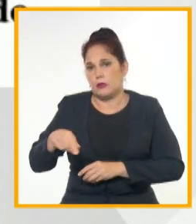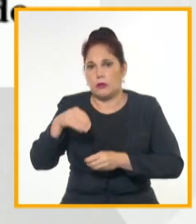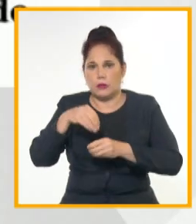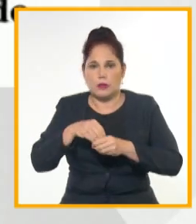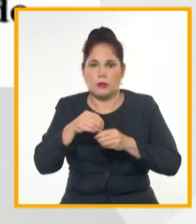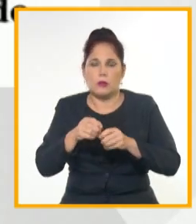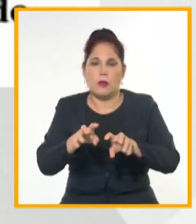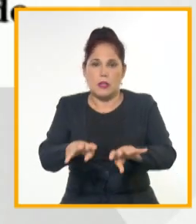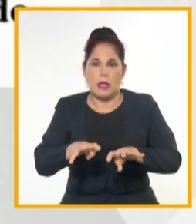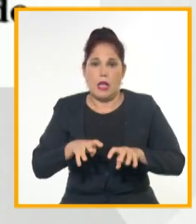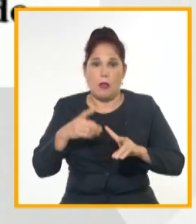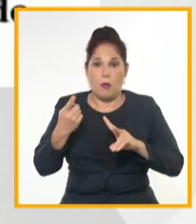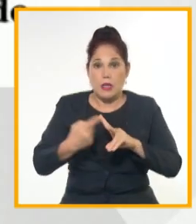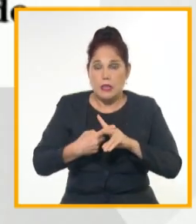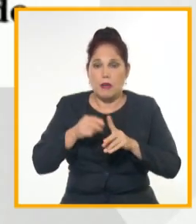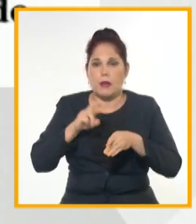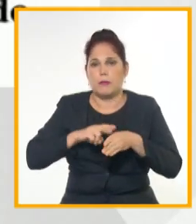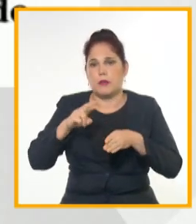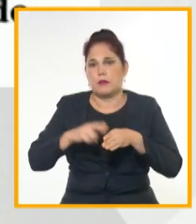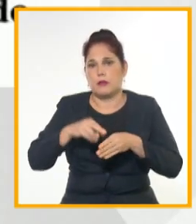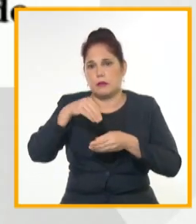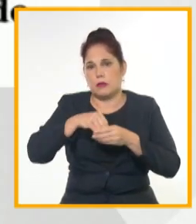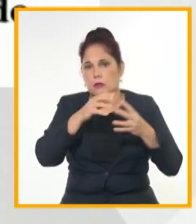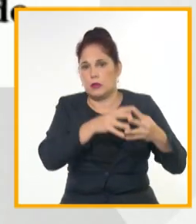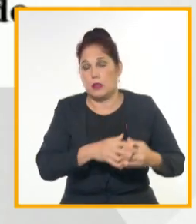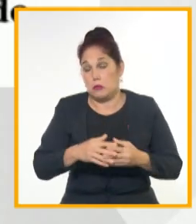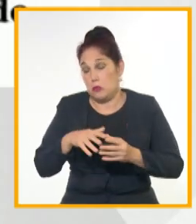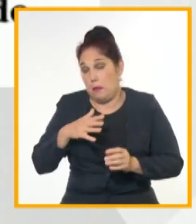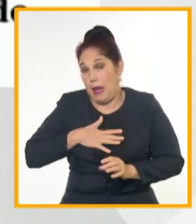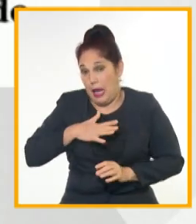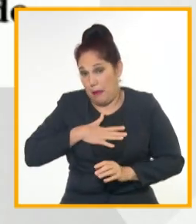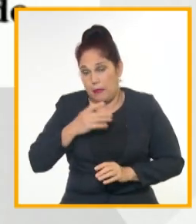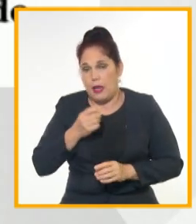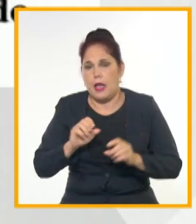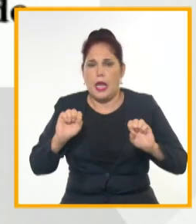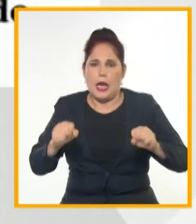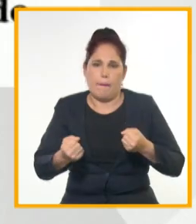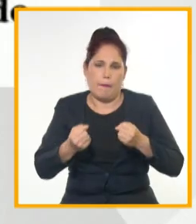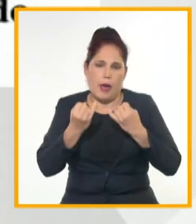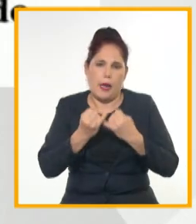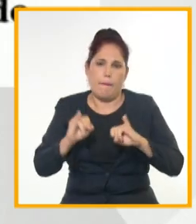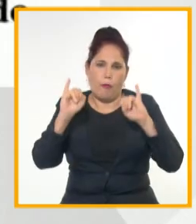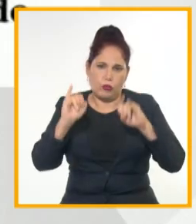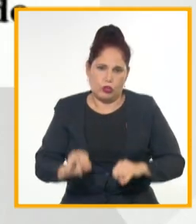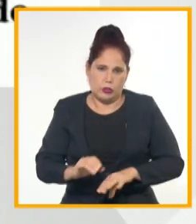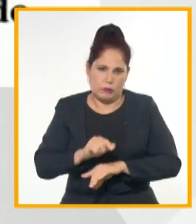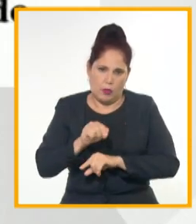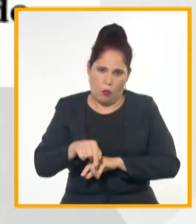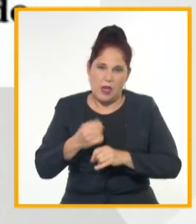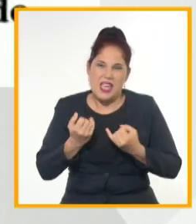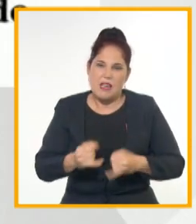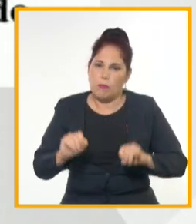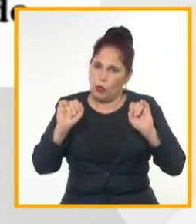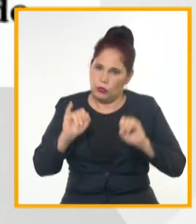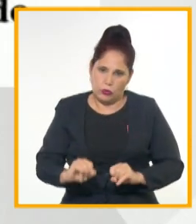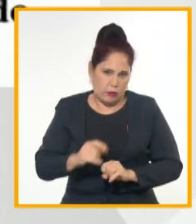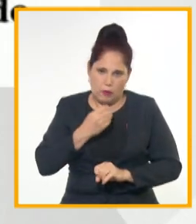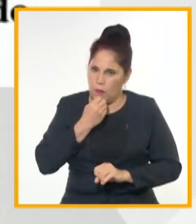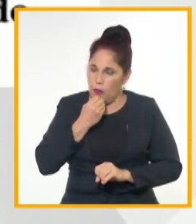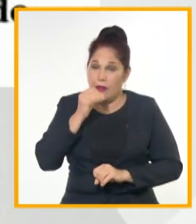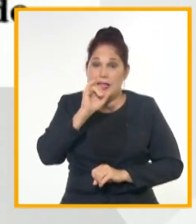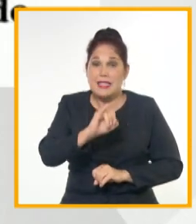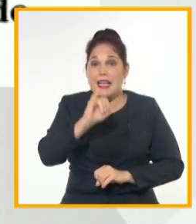en el Senado. Y eso es casi imposible en el Estados Unidos superpolarizado de hoy. O sea, que